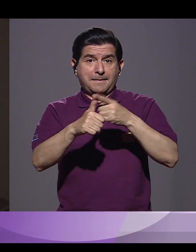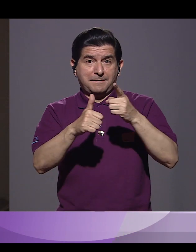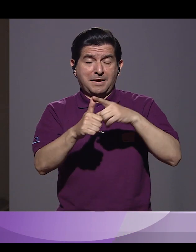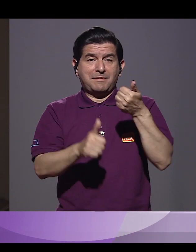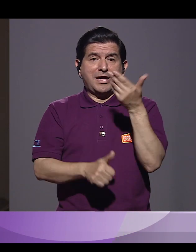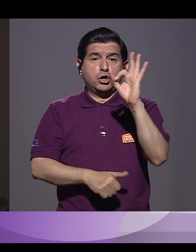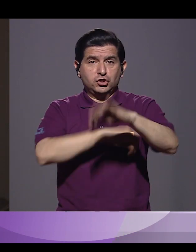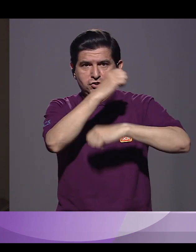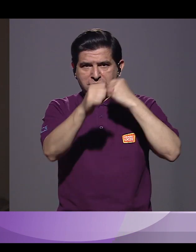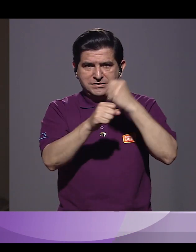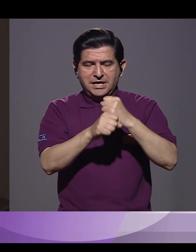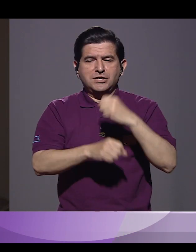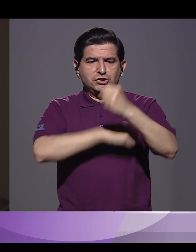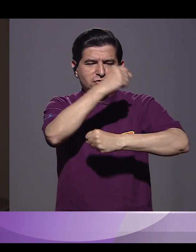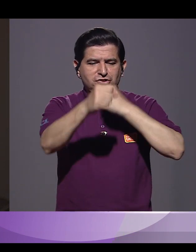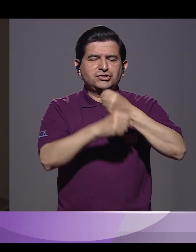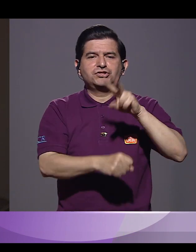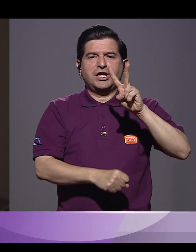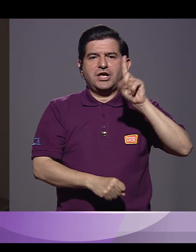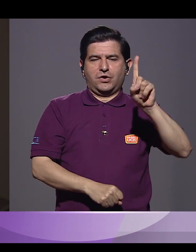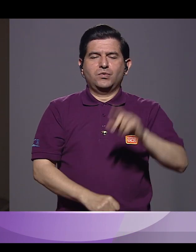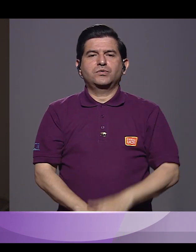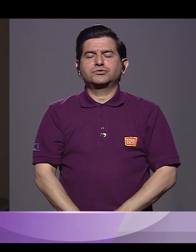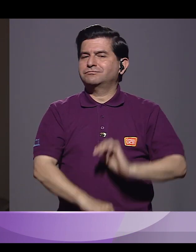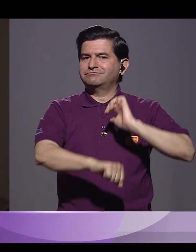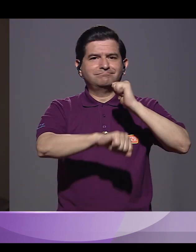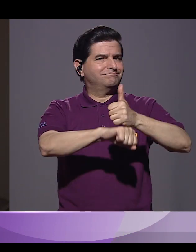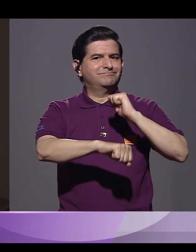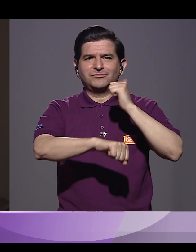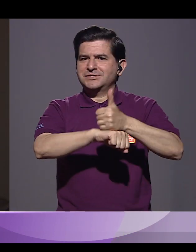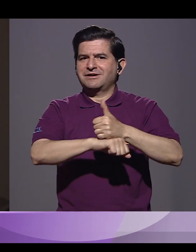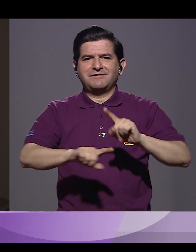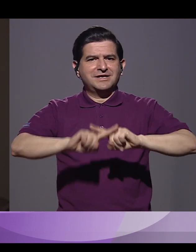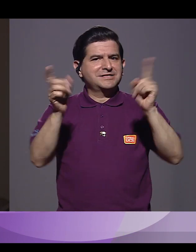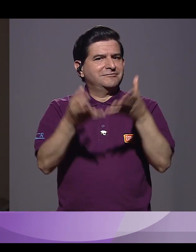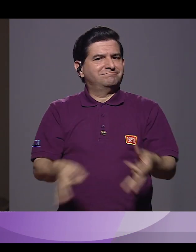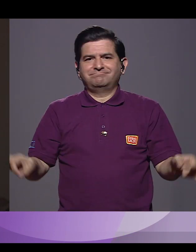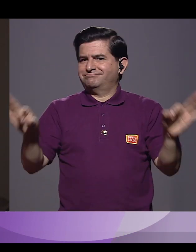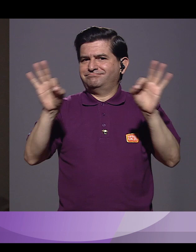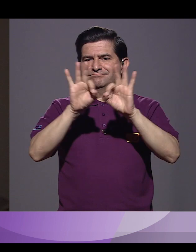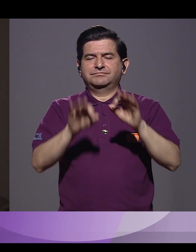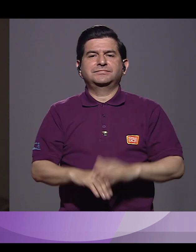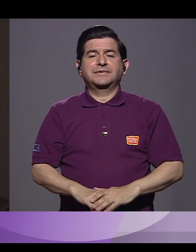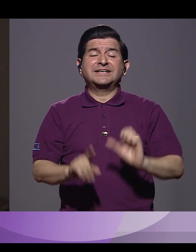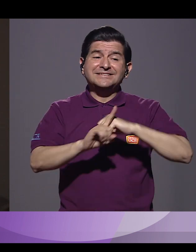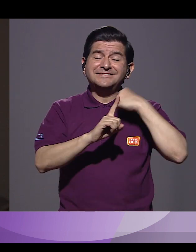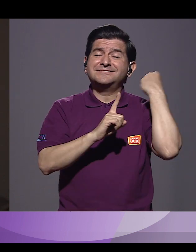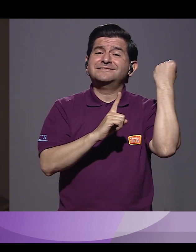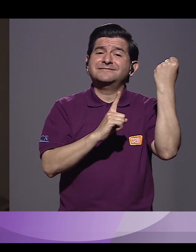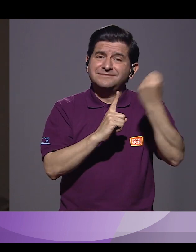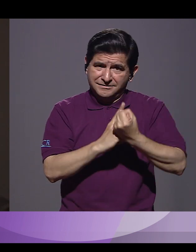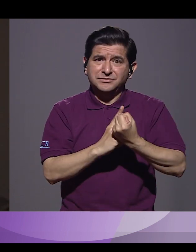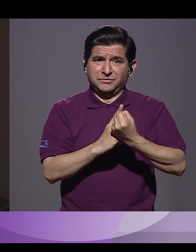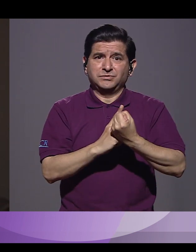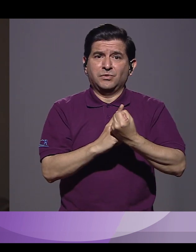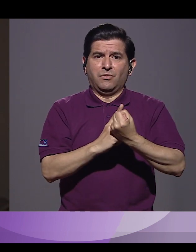primeros 19 años del siglo XXI no establecen grandes diferencias, porque hay una cuestión